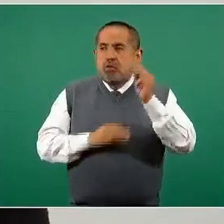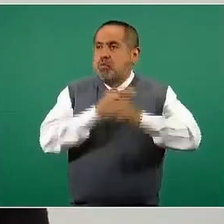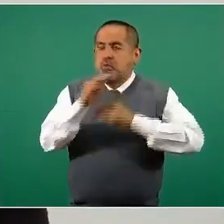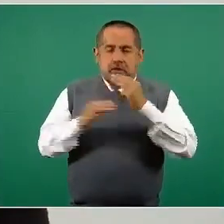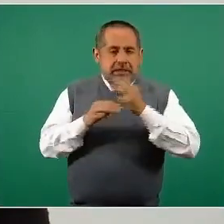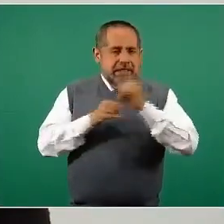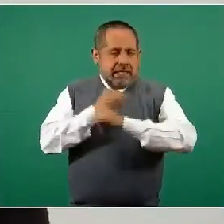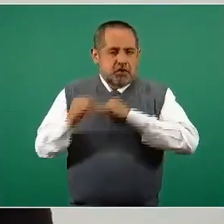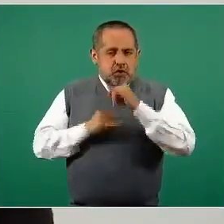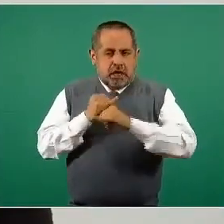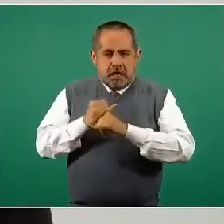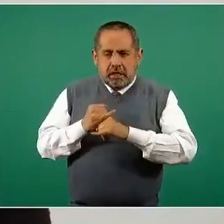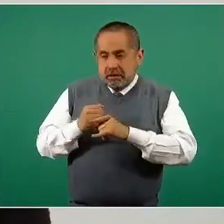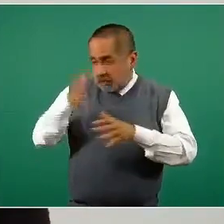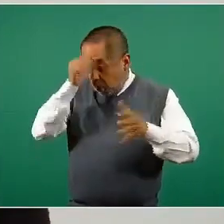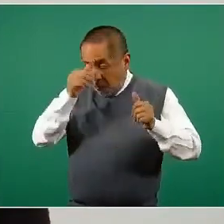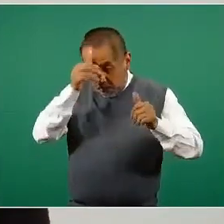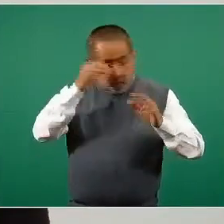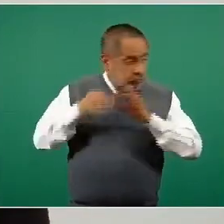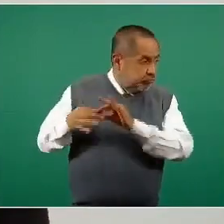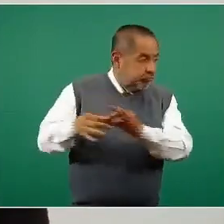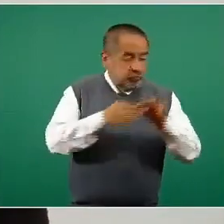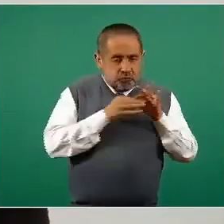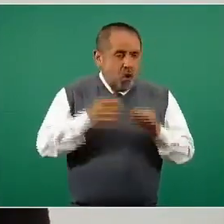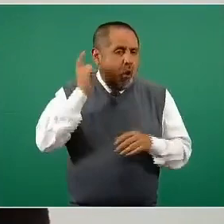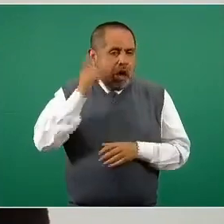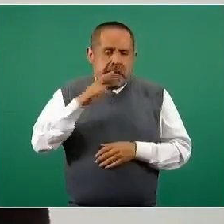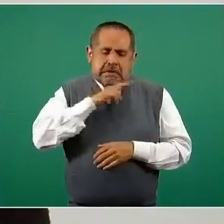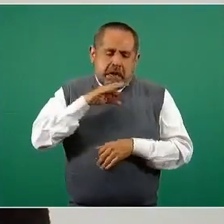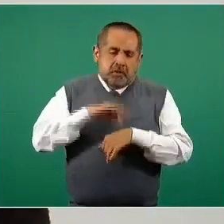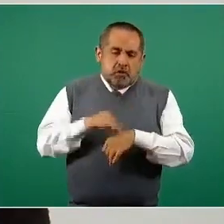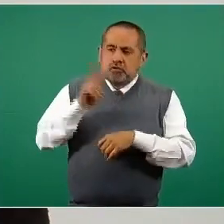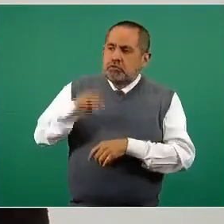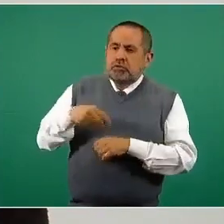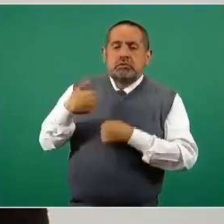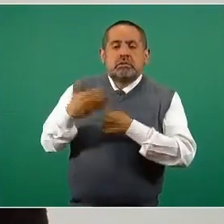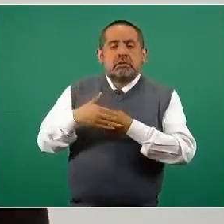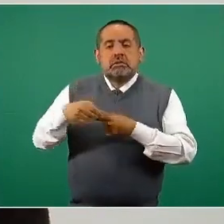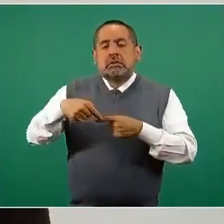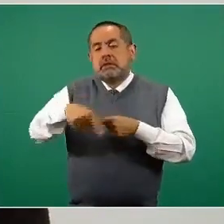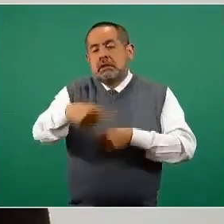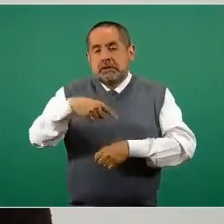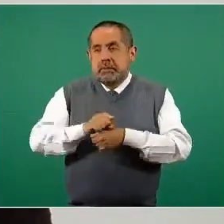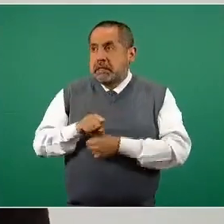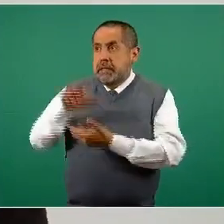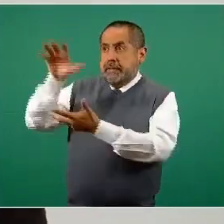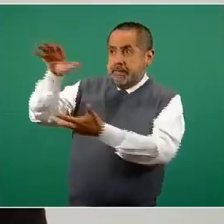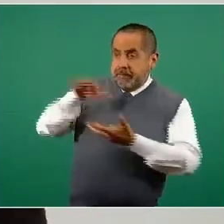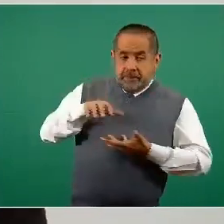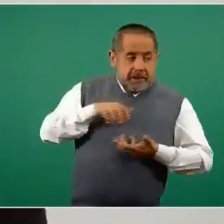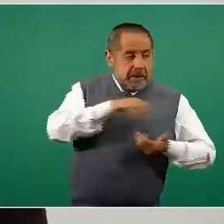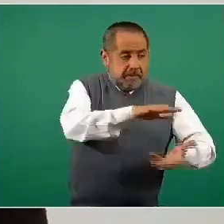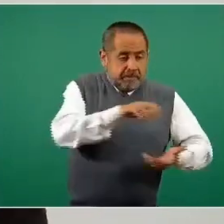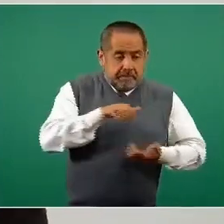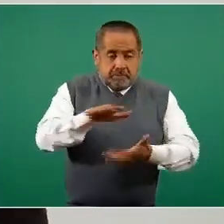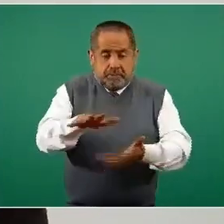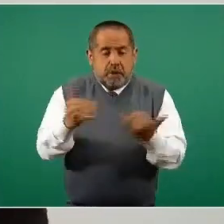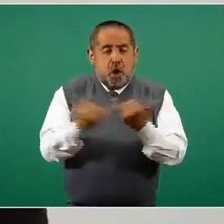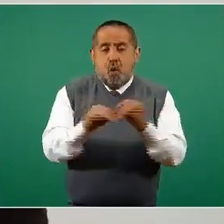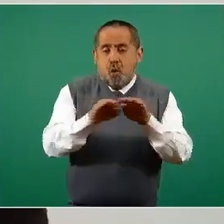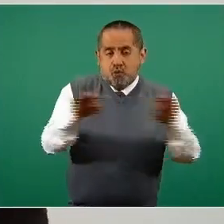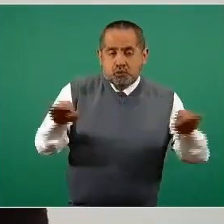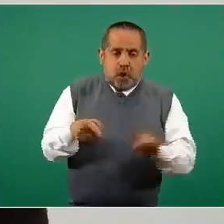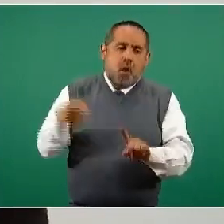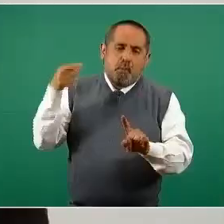presione en este tema, pues esto se haga una realidad en las siguientes semanas, como debe de ser y para lo cual fue esta